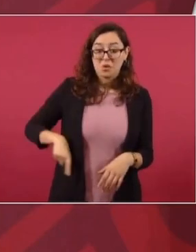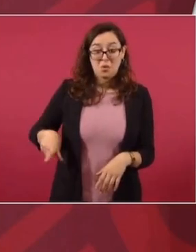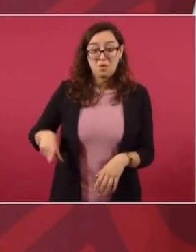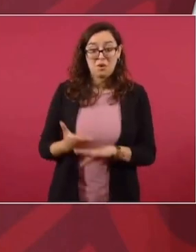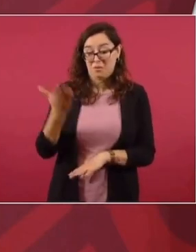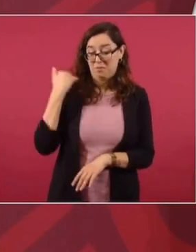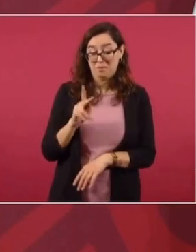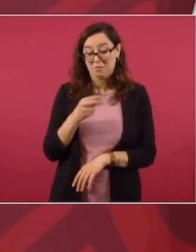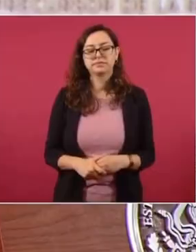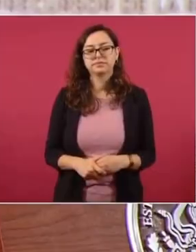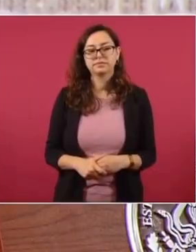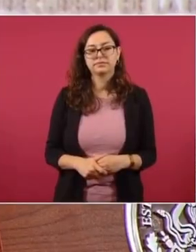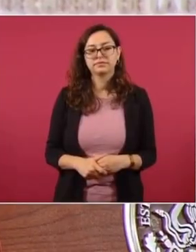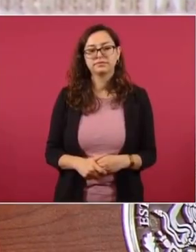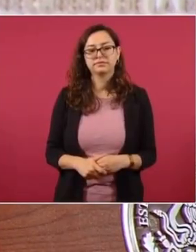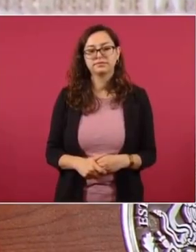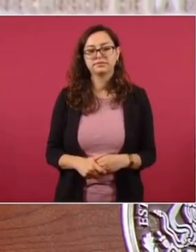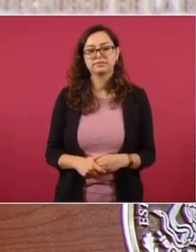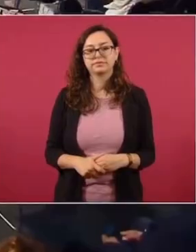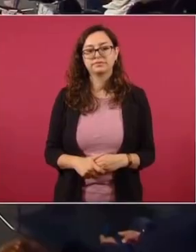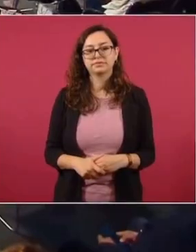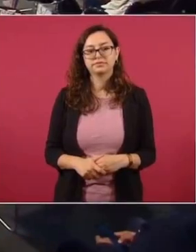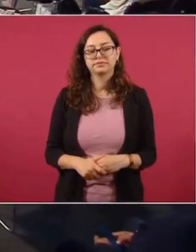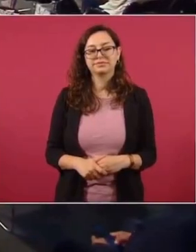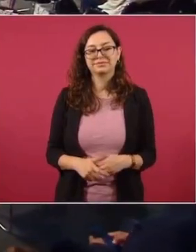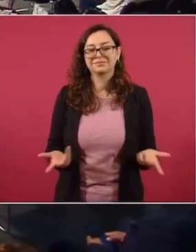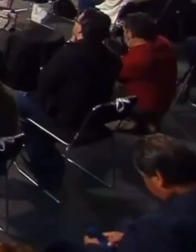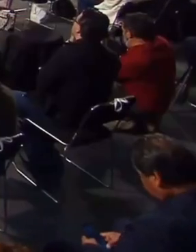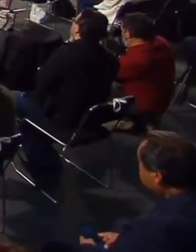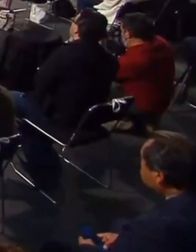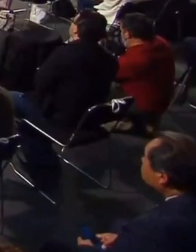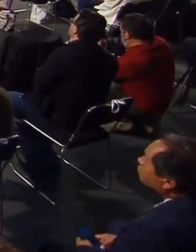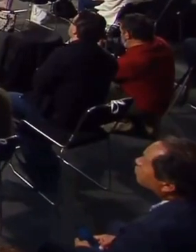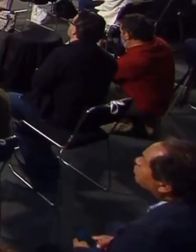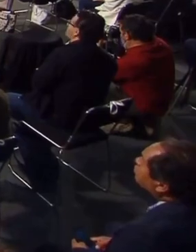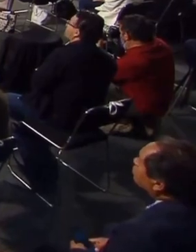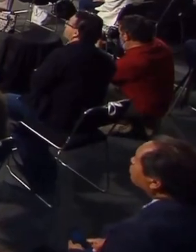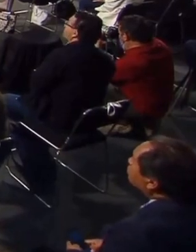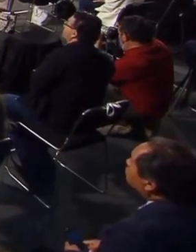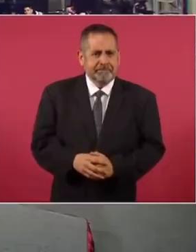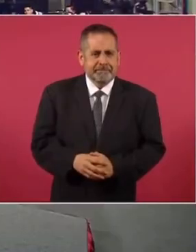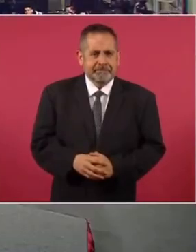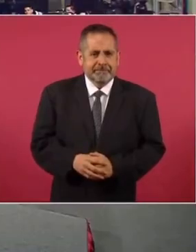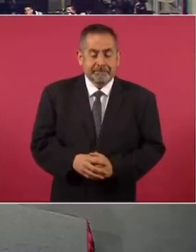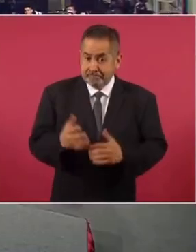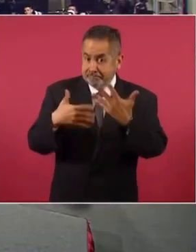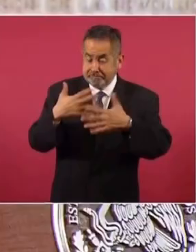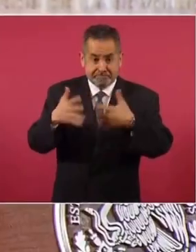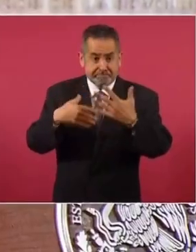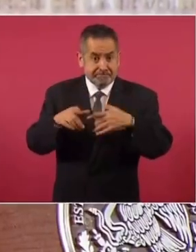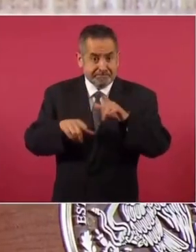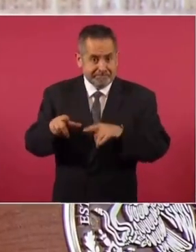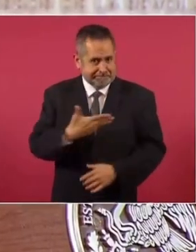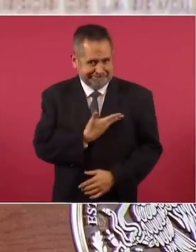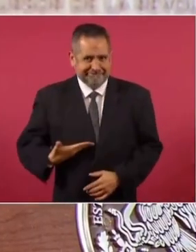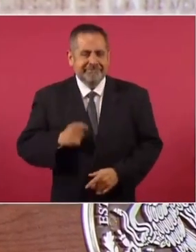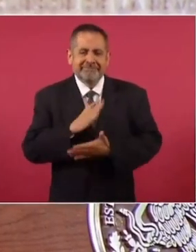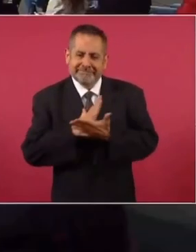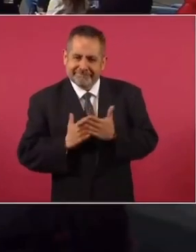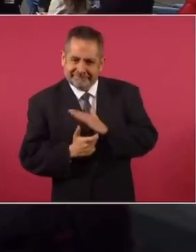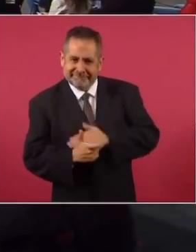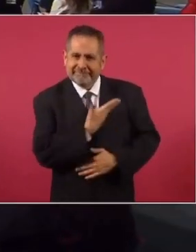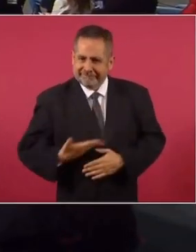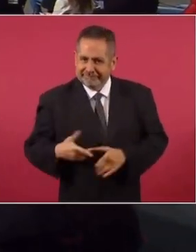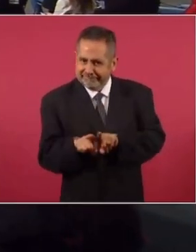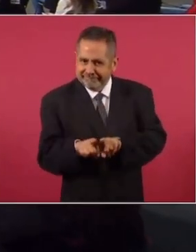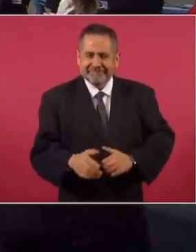moches, sobornos. Me gustaría que la compañera que pasa, ¿será que sí sabe? ¿La de la seña? ¿De señas? Ah, es que... ¿Y